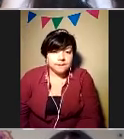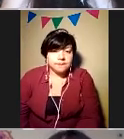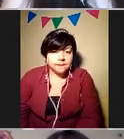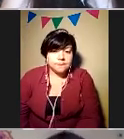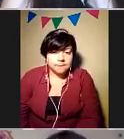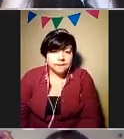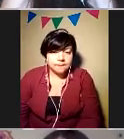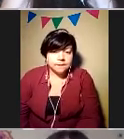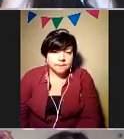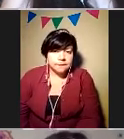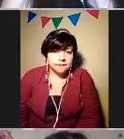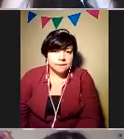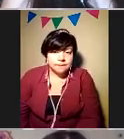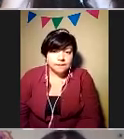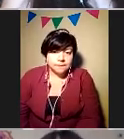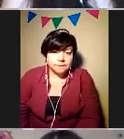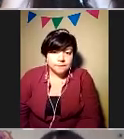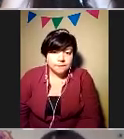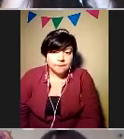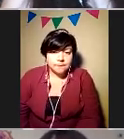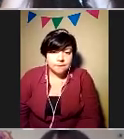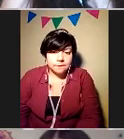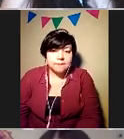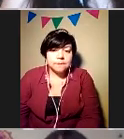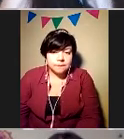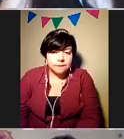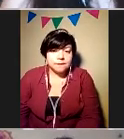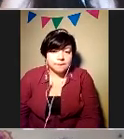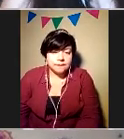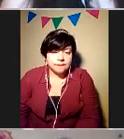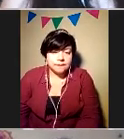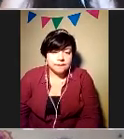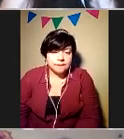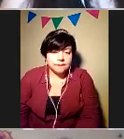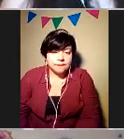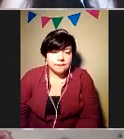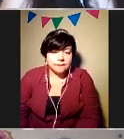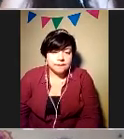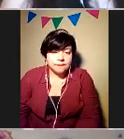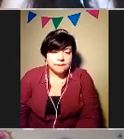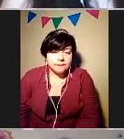Claro, claro, si todos somos partícipes del daño que estamos haciendo. Y no hay que